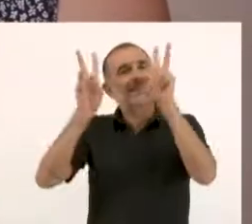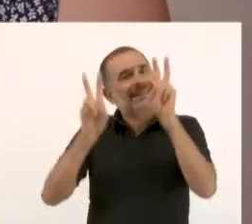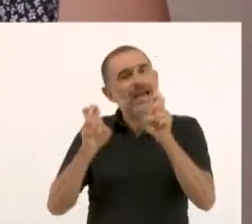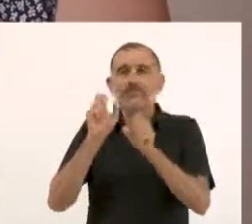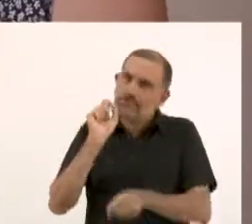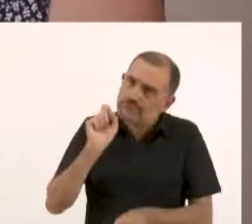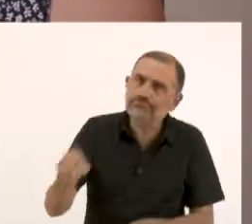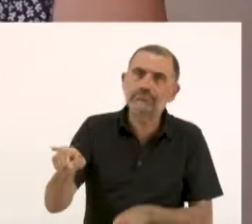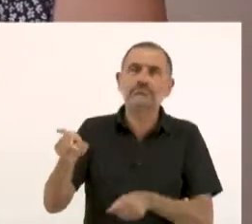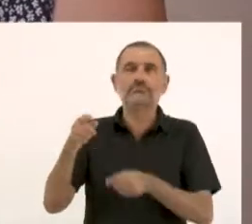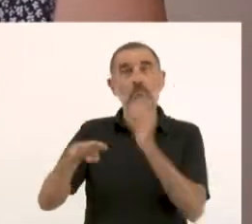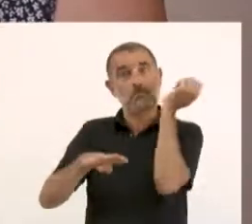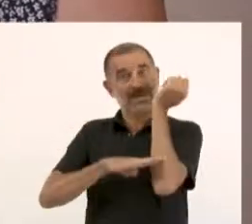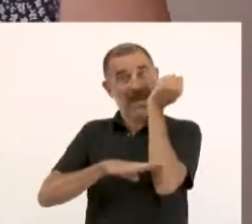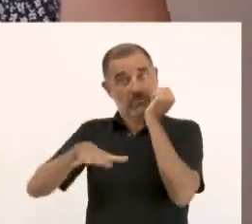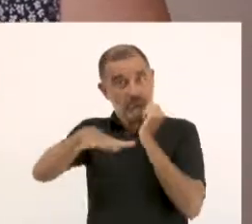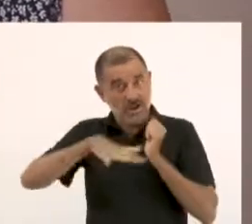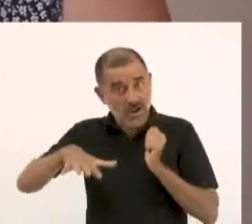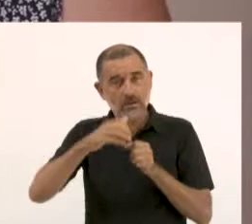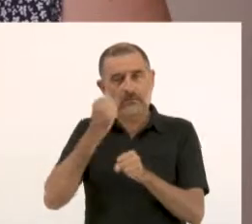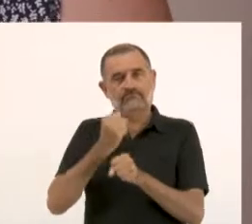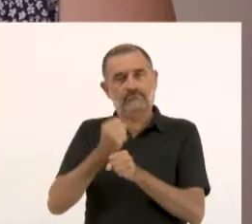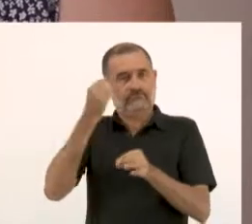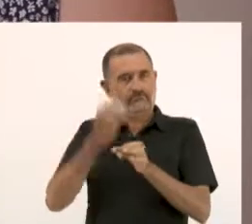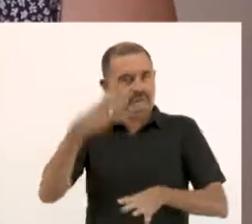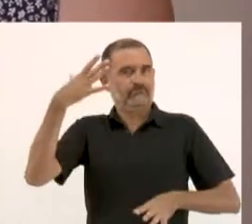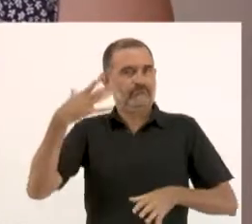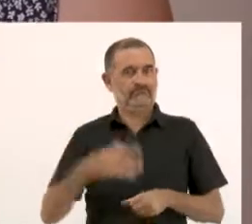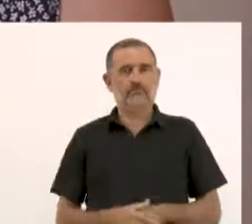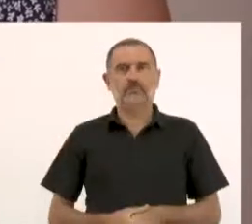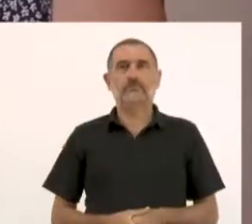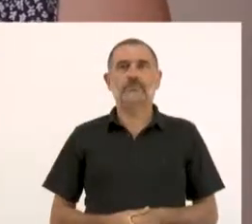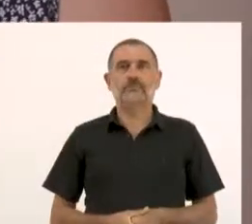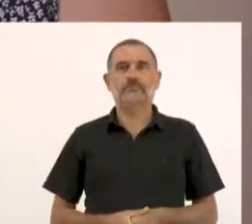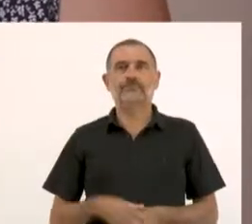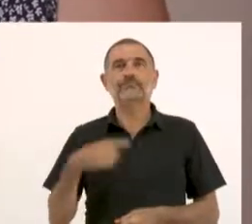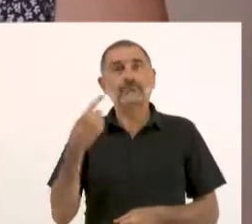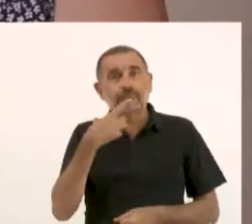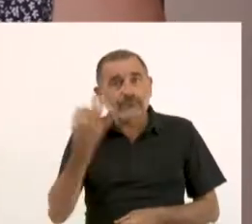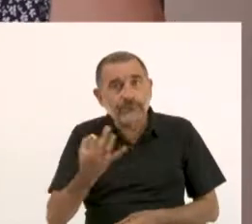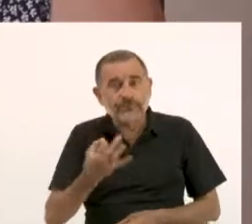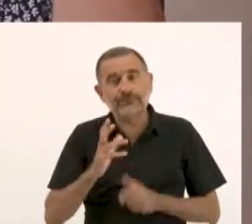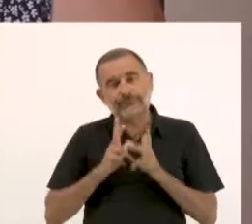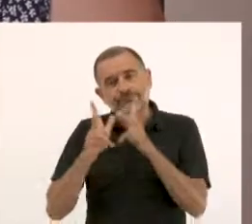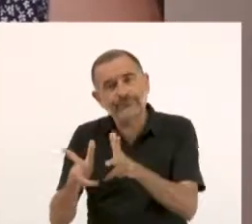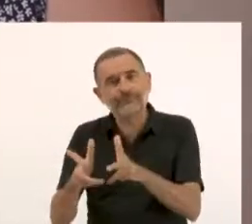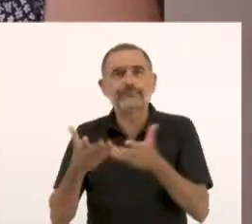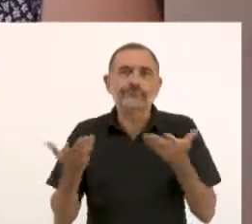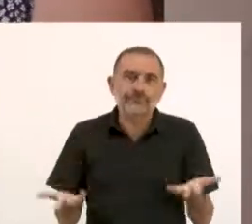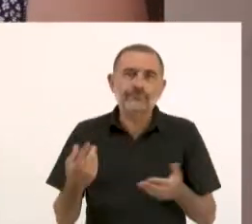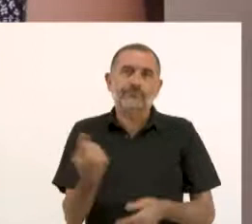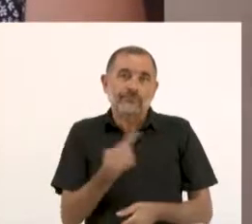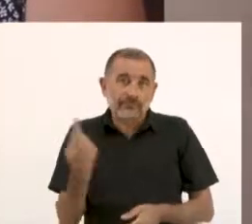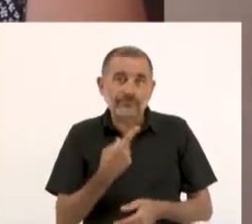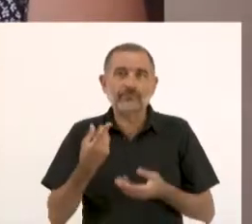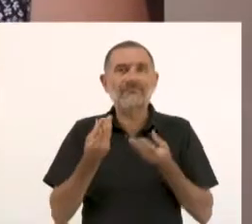fuimos especializando en este tipo de trabajo. Y bueno, tenemos que decir que para nosotros como arqueólogos también nos ha movilizado el hecho de